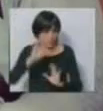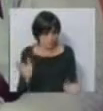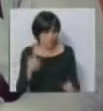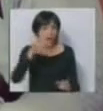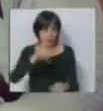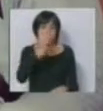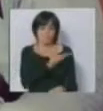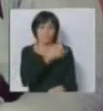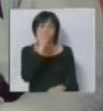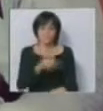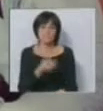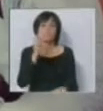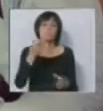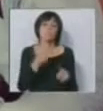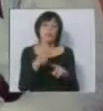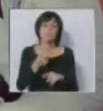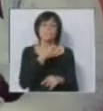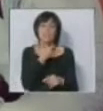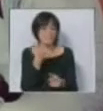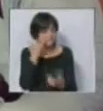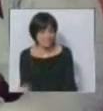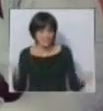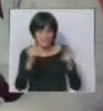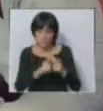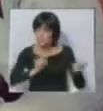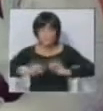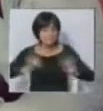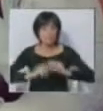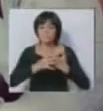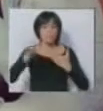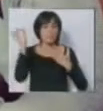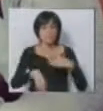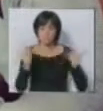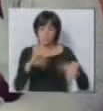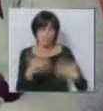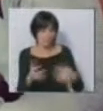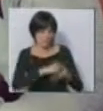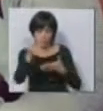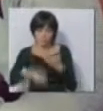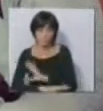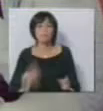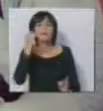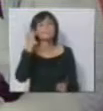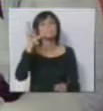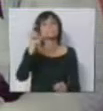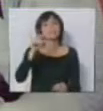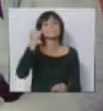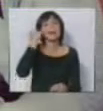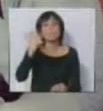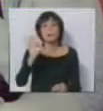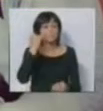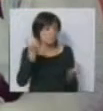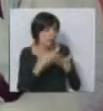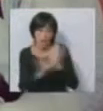con la abogada Ana Rosenfeld lo que son los trámites de divorcio para ya concretarlo y el 30 de mayo poder estar